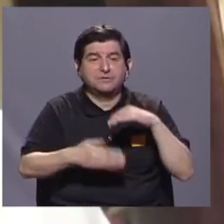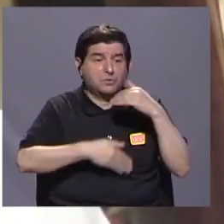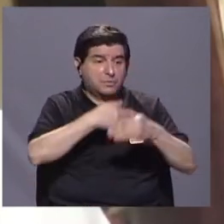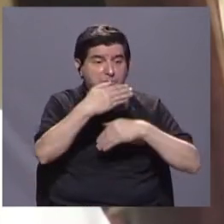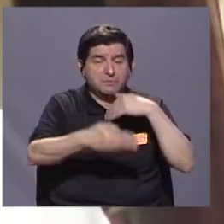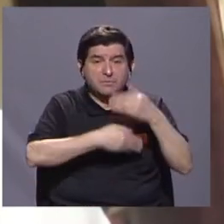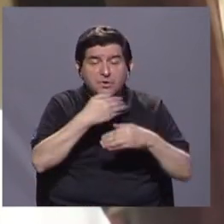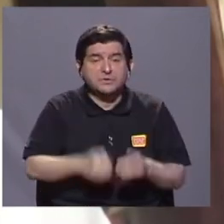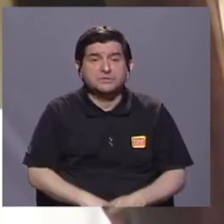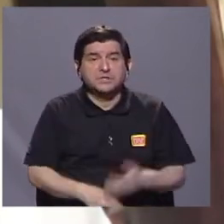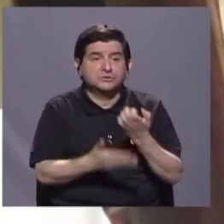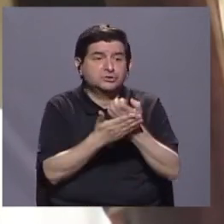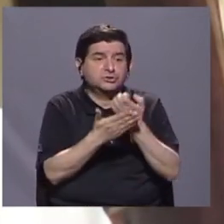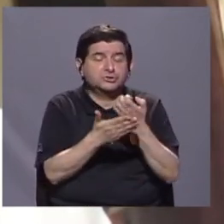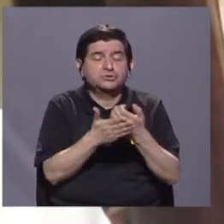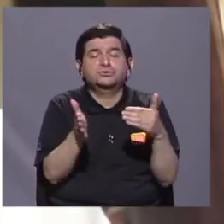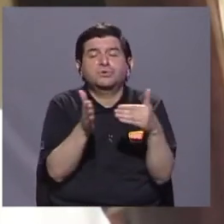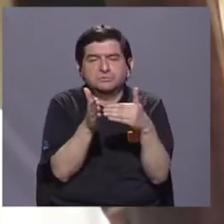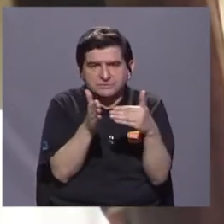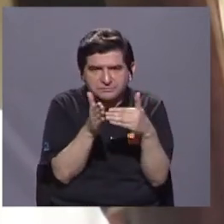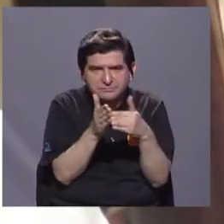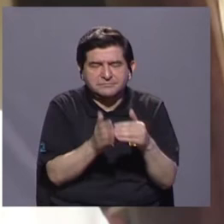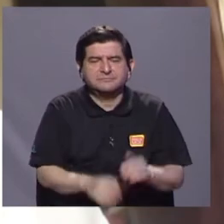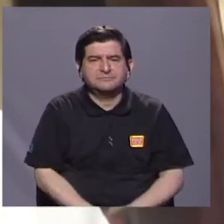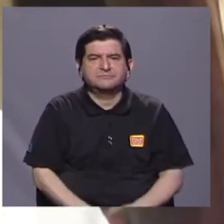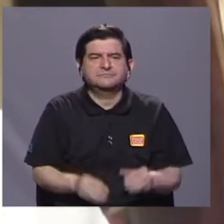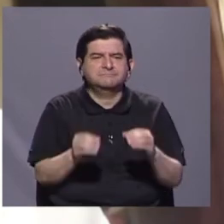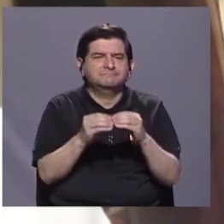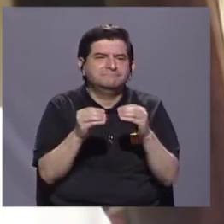de economía, se empezaron a dar mayores